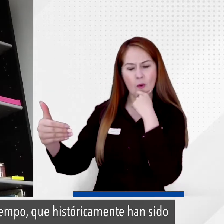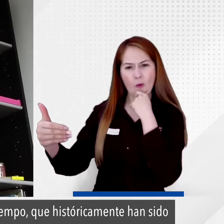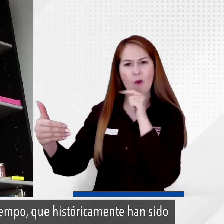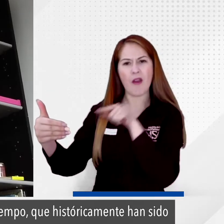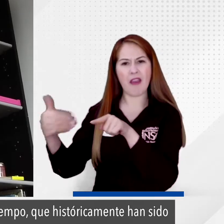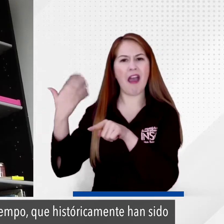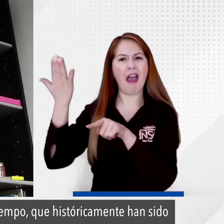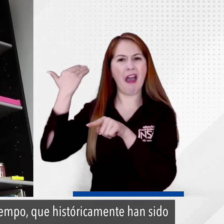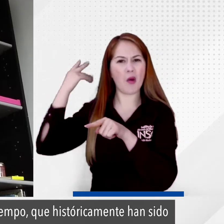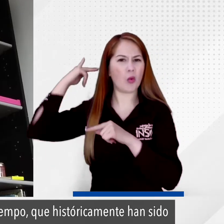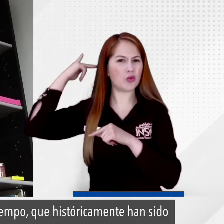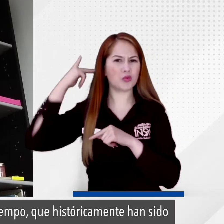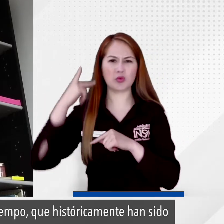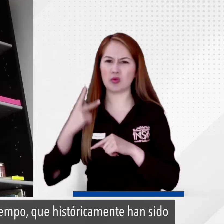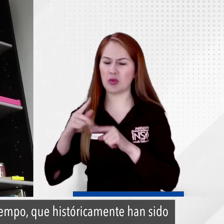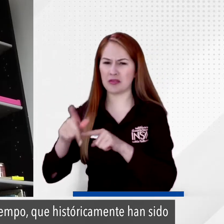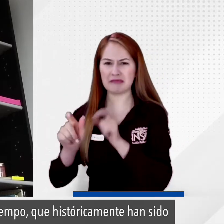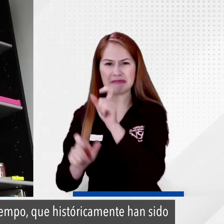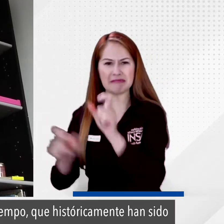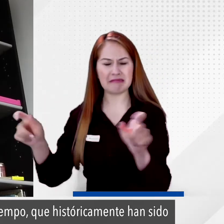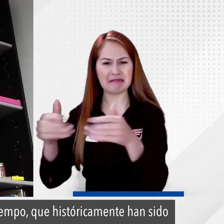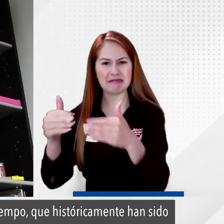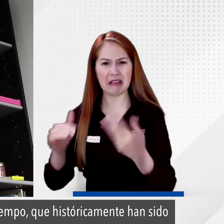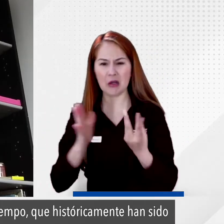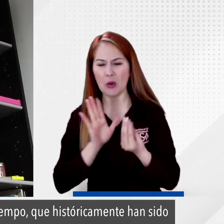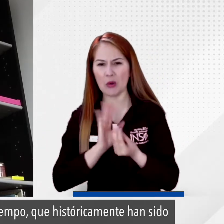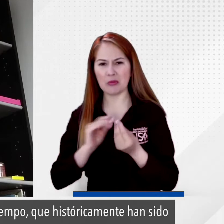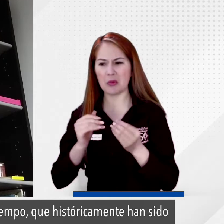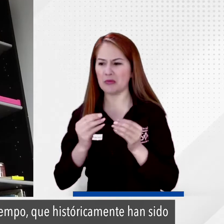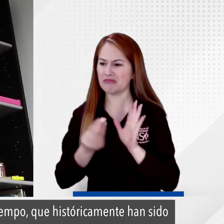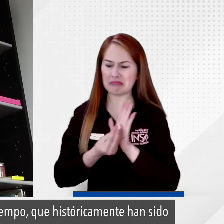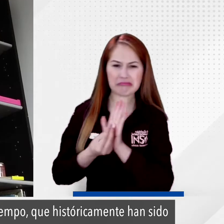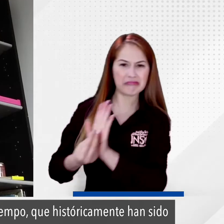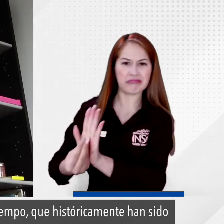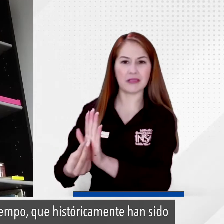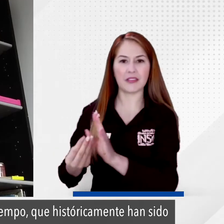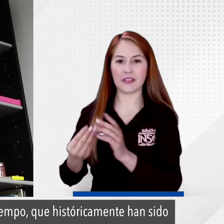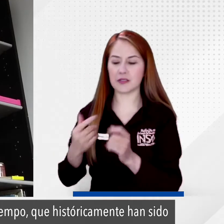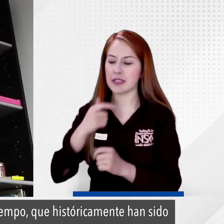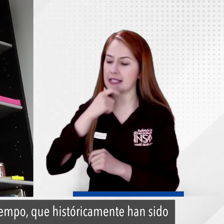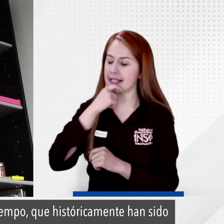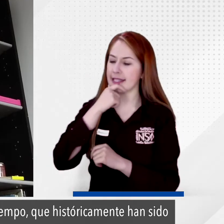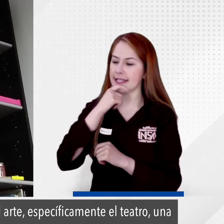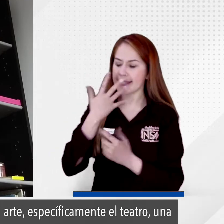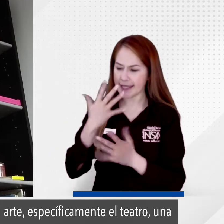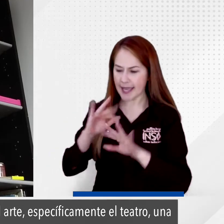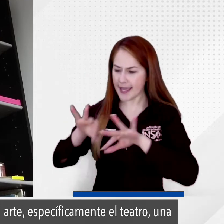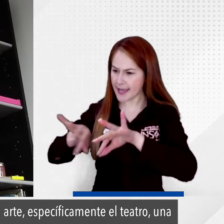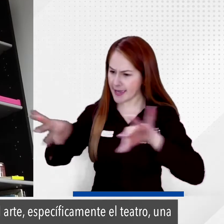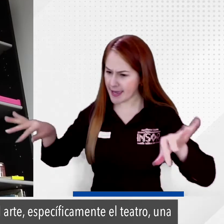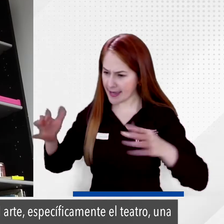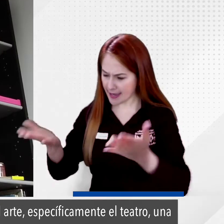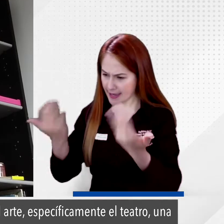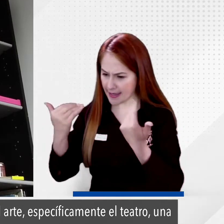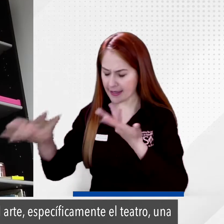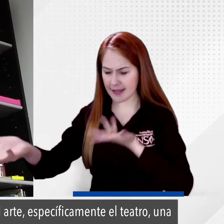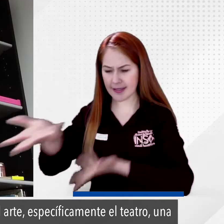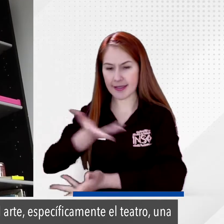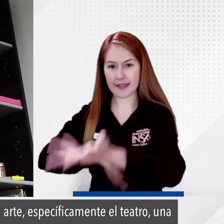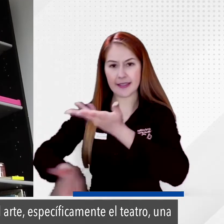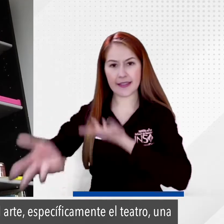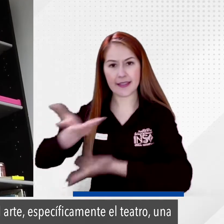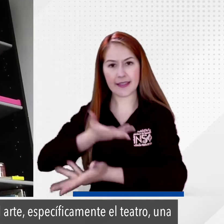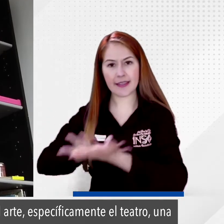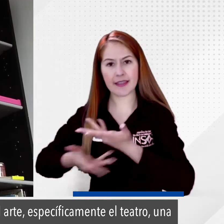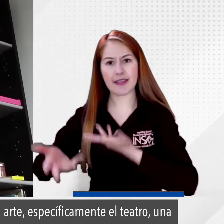poblaciones que por mucho tiempo, que históricamente pues han sido segregadas. Entonces lo que hago es proponer